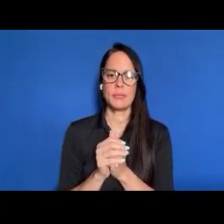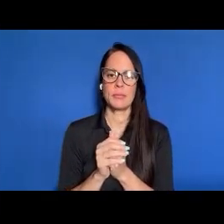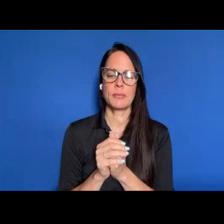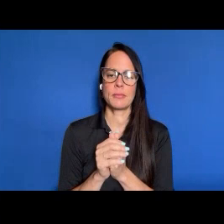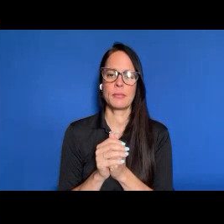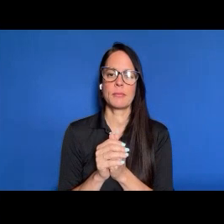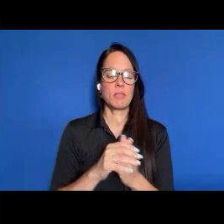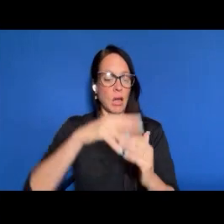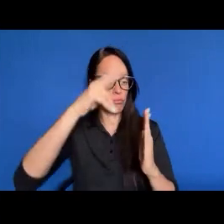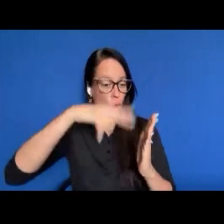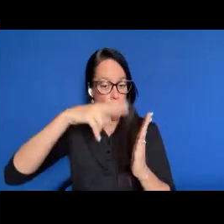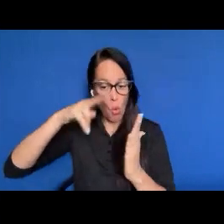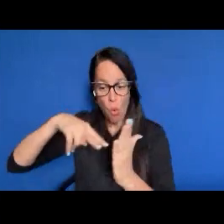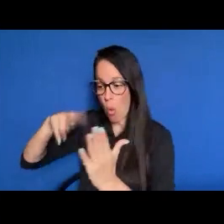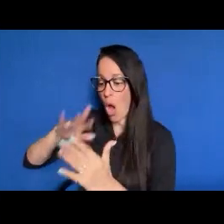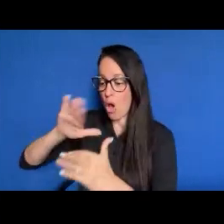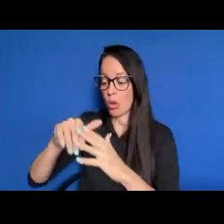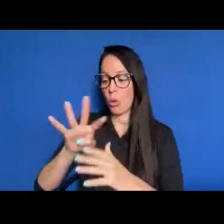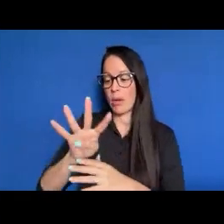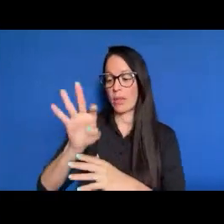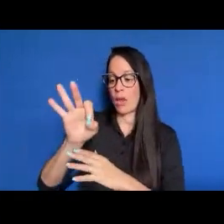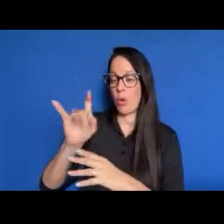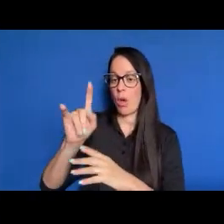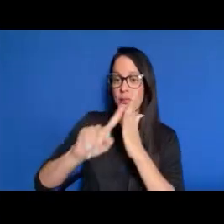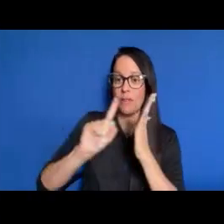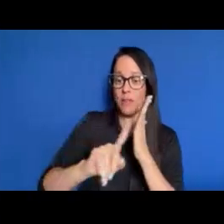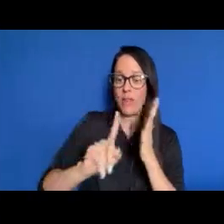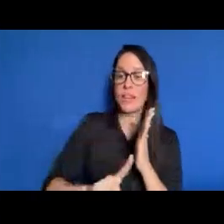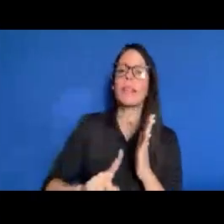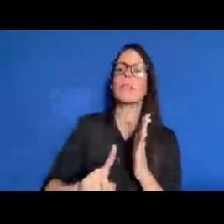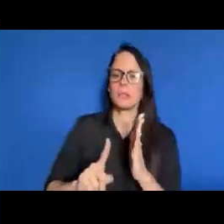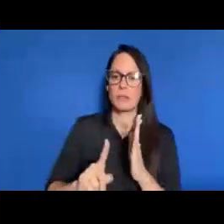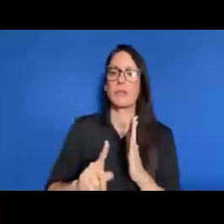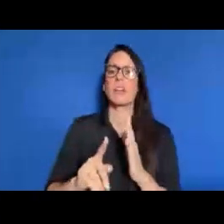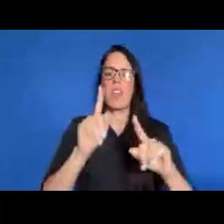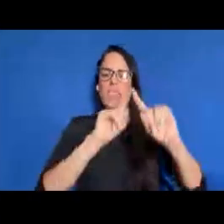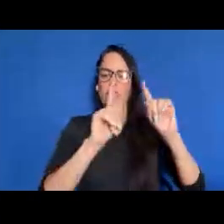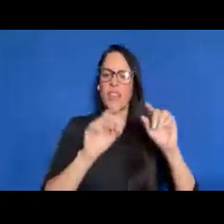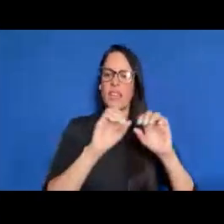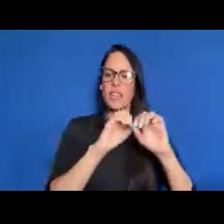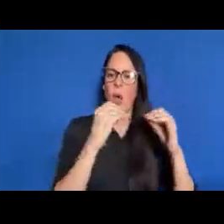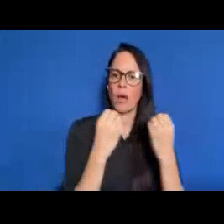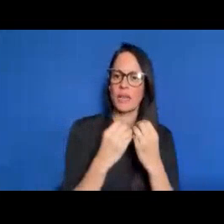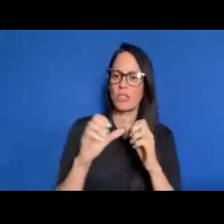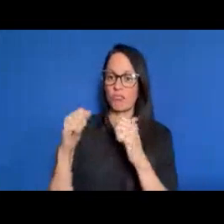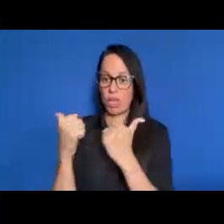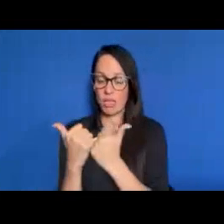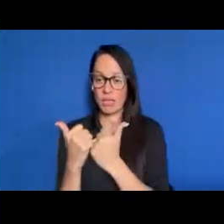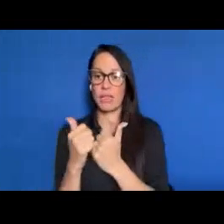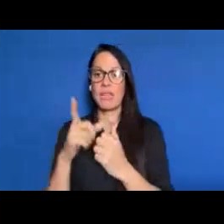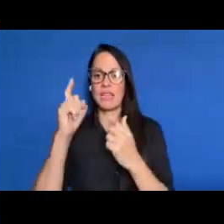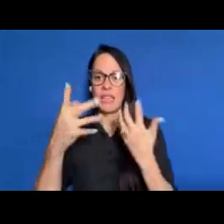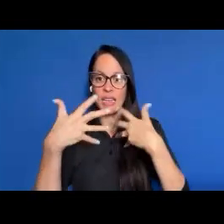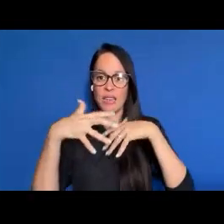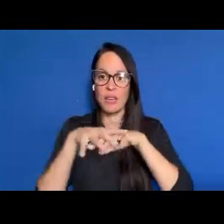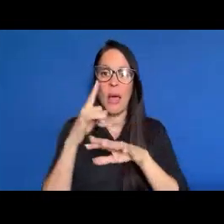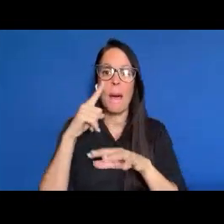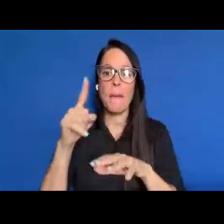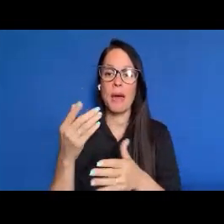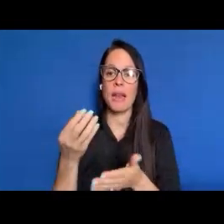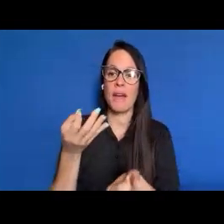49 propuestas recomendadas por el comité evaluador y las recomendaciones de las entidades deberán integrar para poder recibir financiamiento. ¿Qué quiere